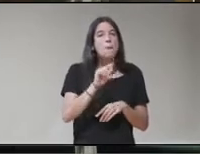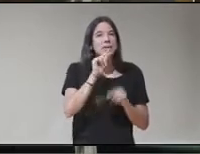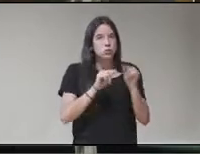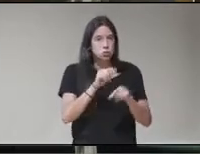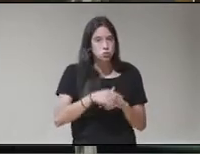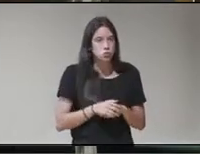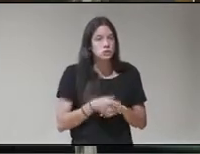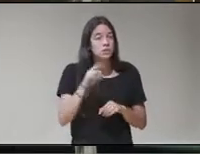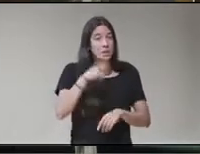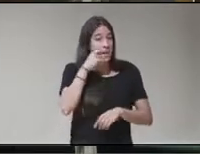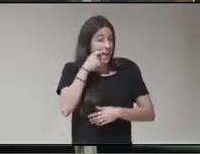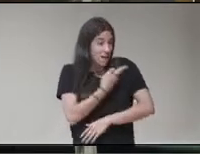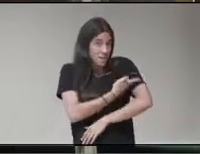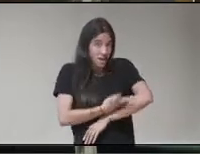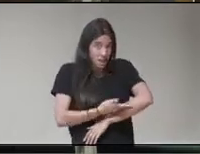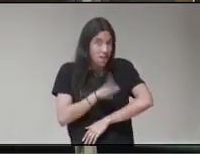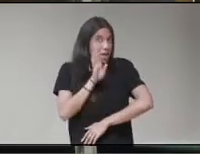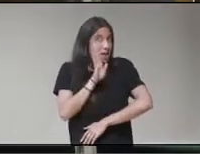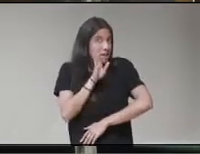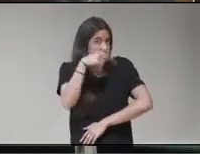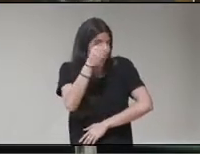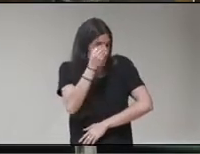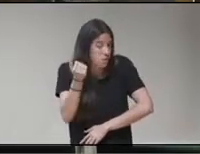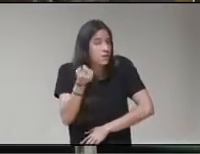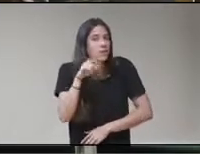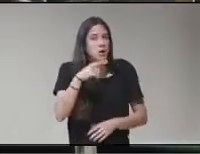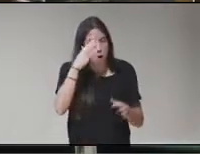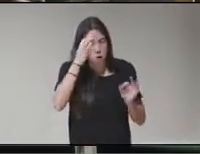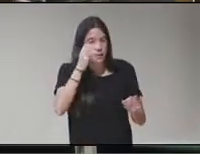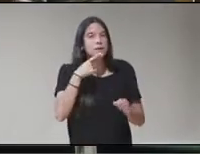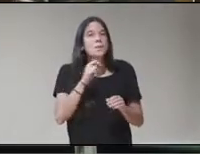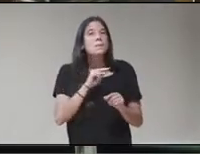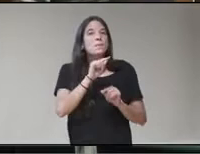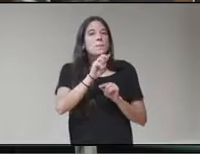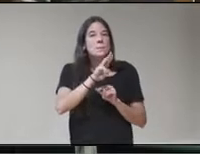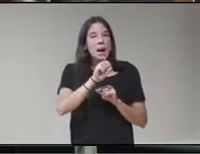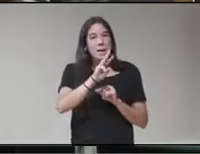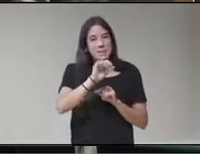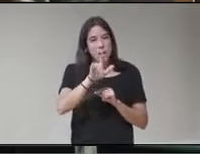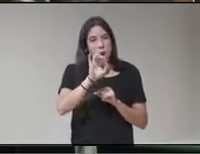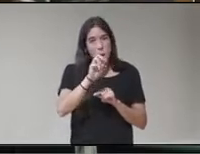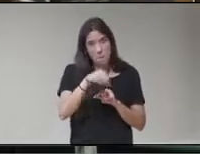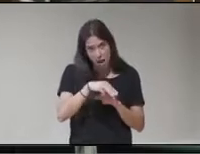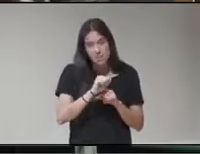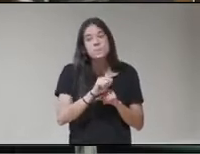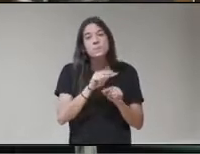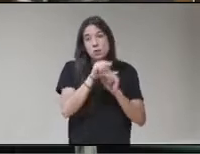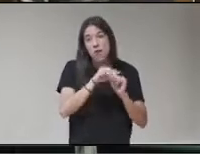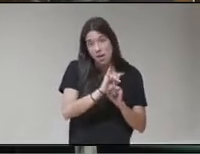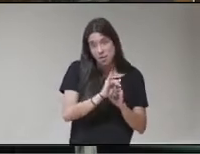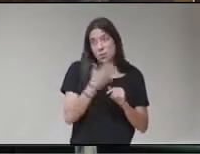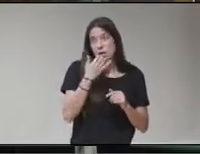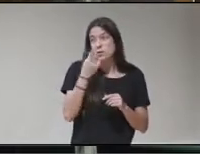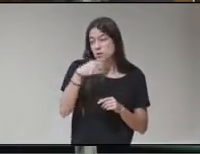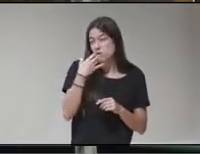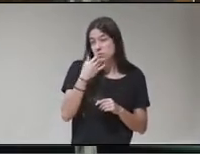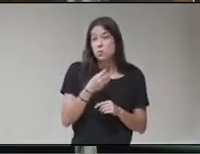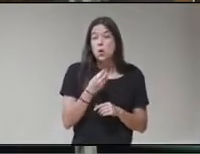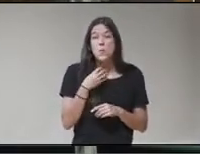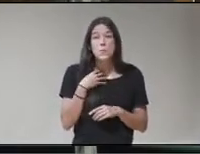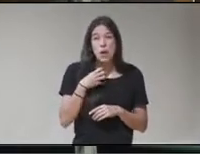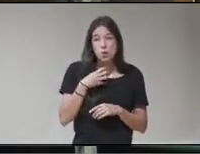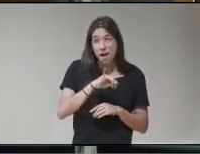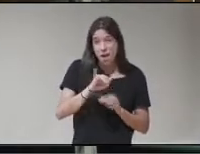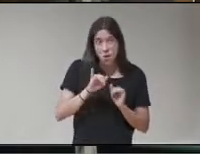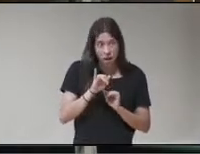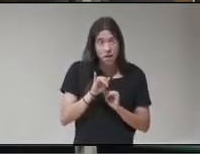de comentarosla, evidentemente, quien predomina son los papilomavirus. Cualquiera que tenga una verruga sabe de lo que estoy hablando, ¿de acuerdo? Aparte